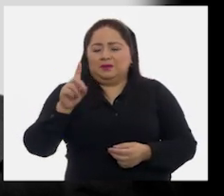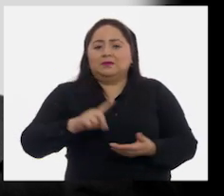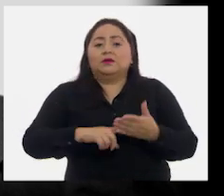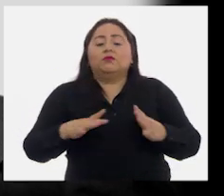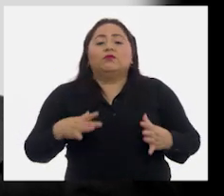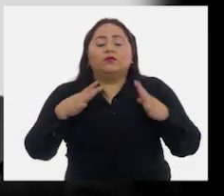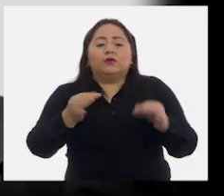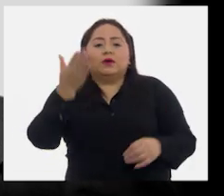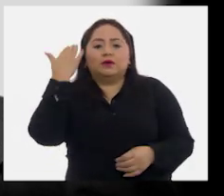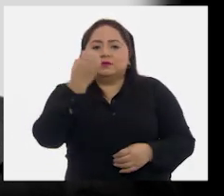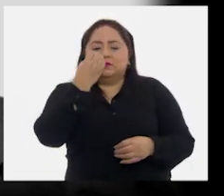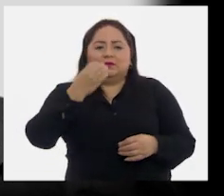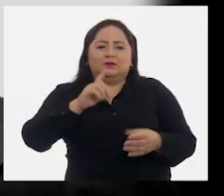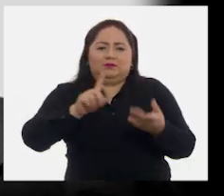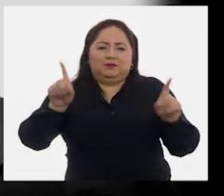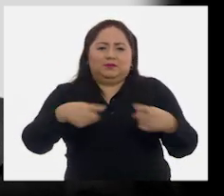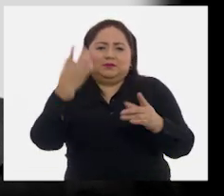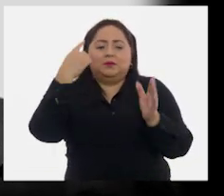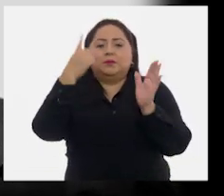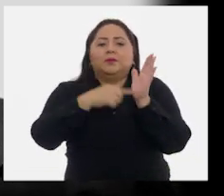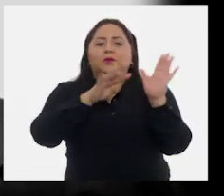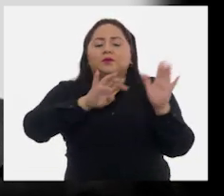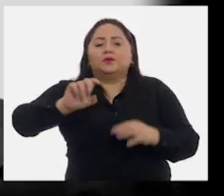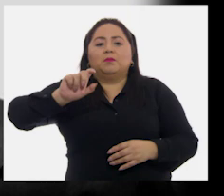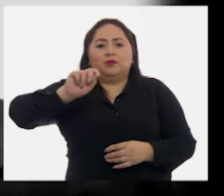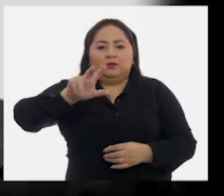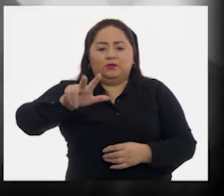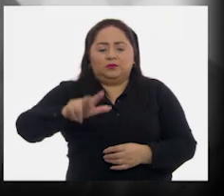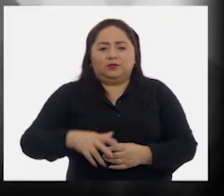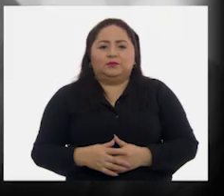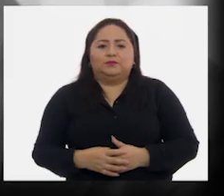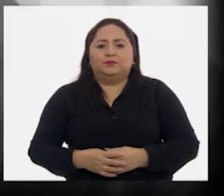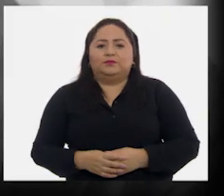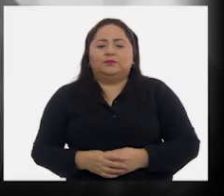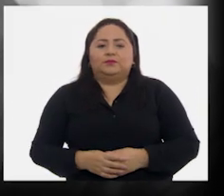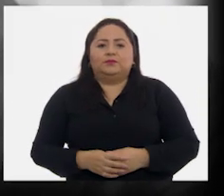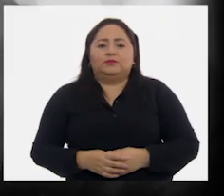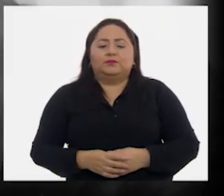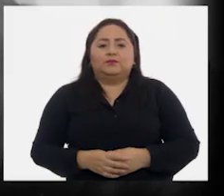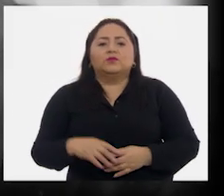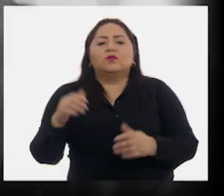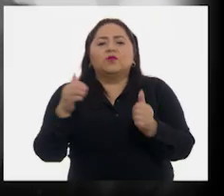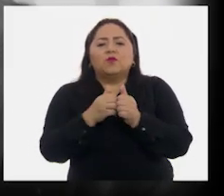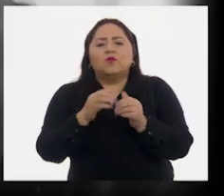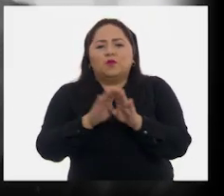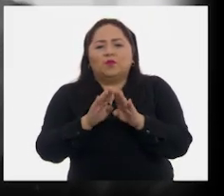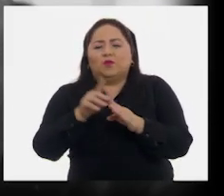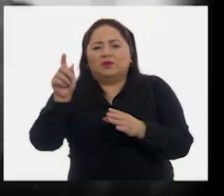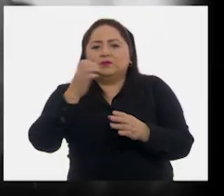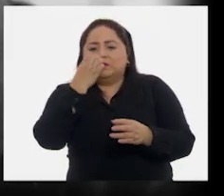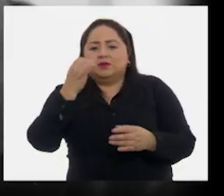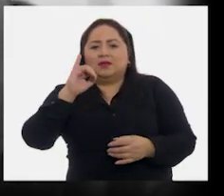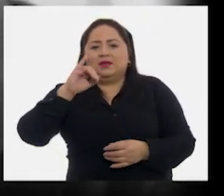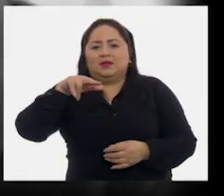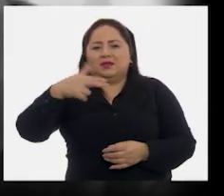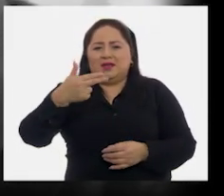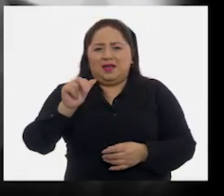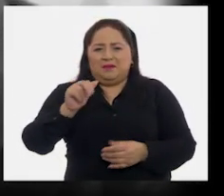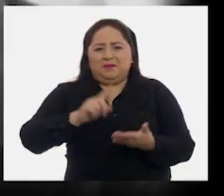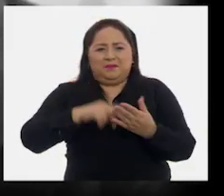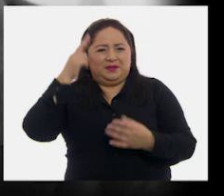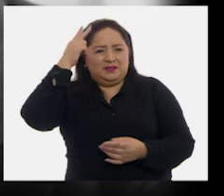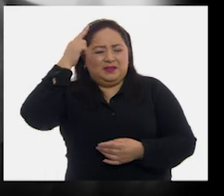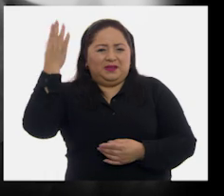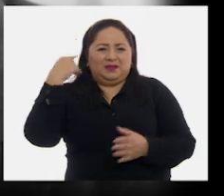Orquesta Sinfónica de México en 1928. Con la creación del Instituto Nacional de Bellas Artes